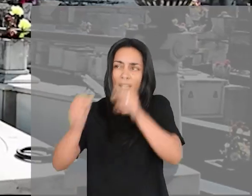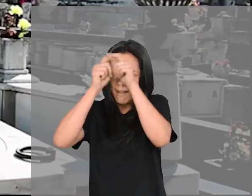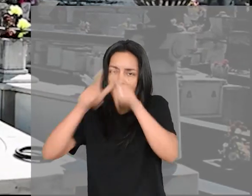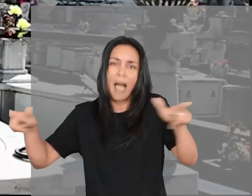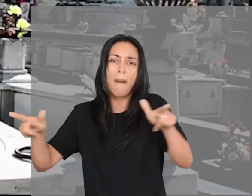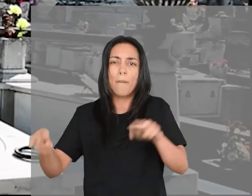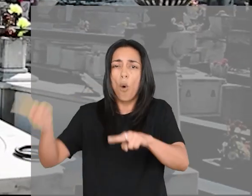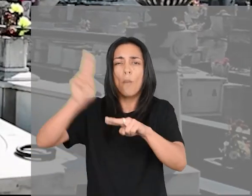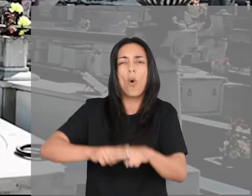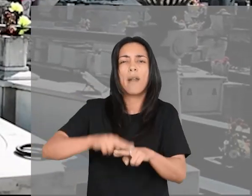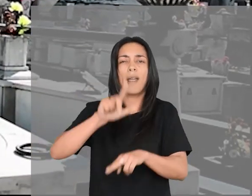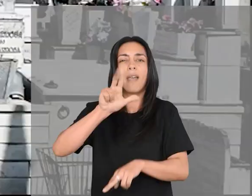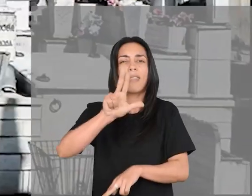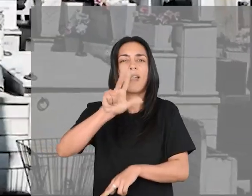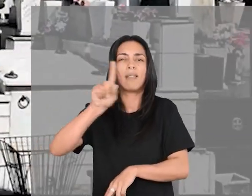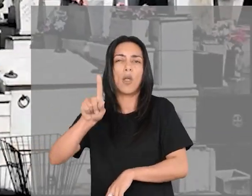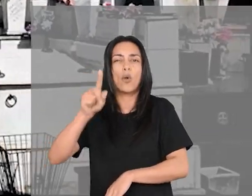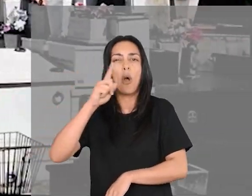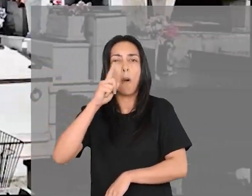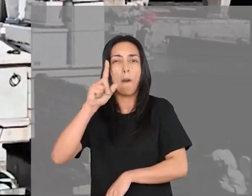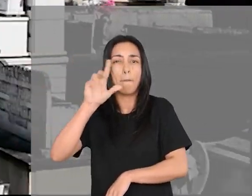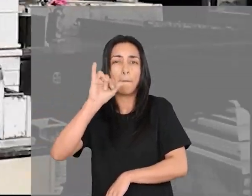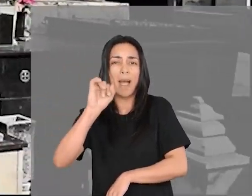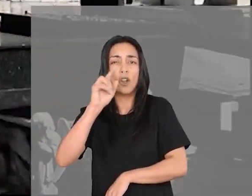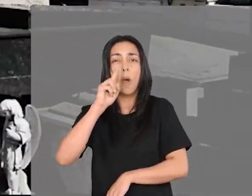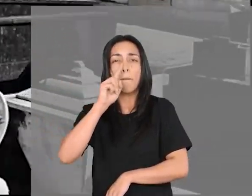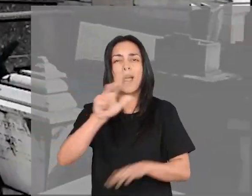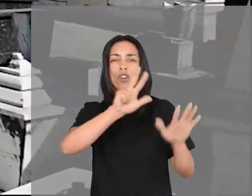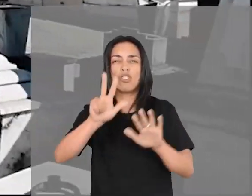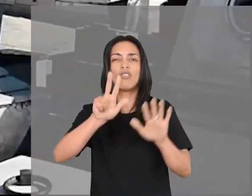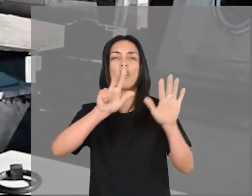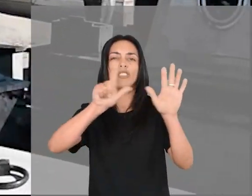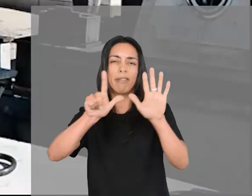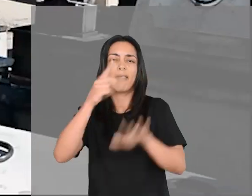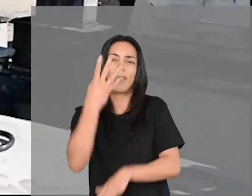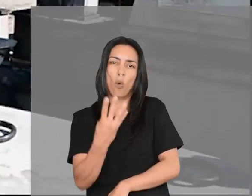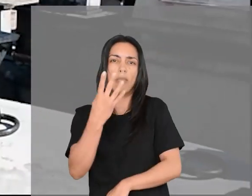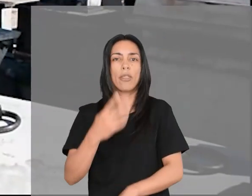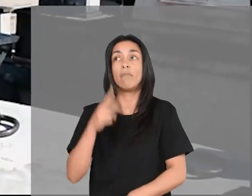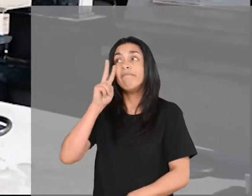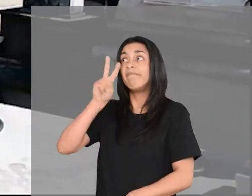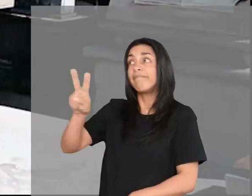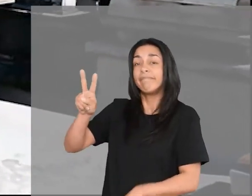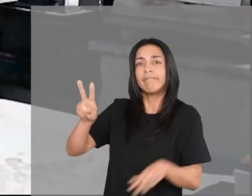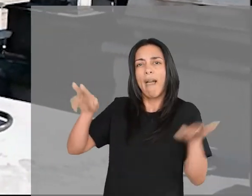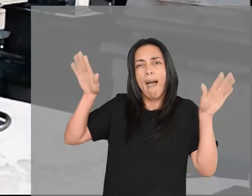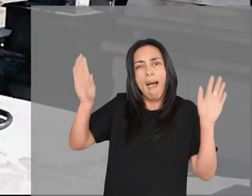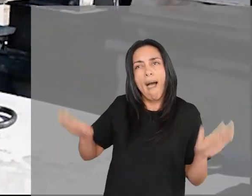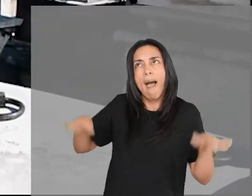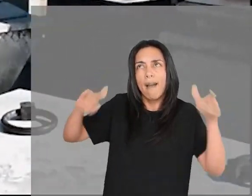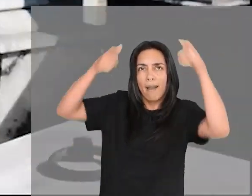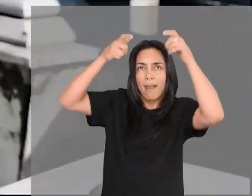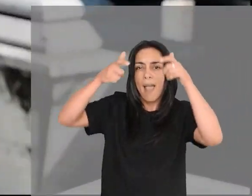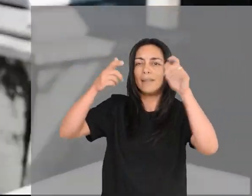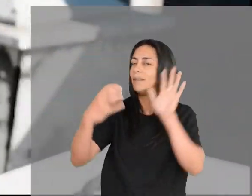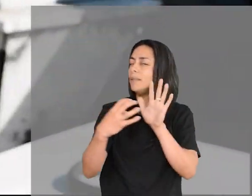de 1874. Ahí vemos un ángel y es un símbolo espiritual y sagrado, y cuando está mirando